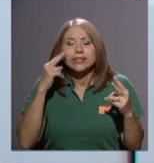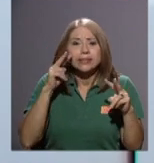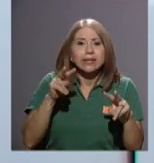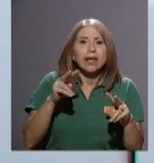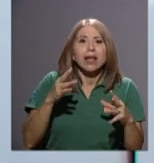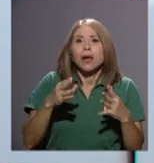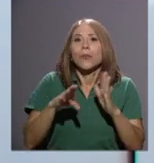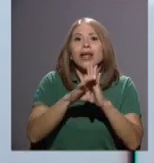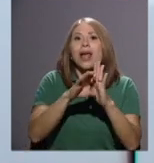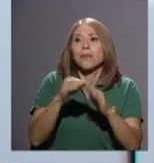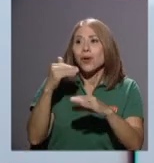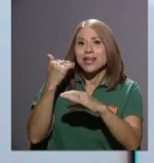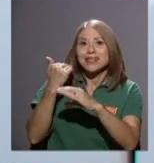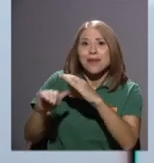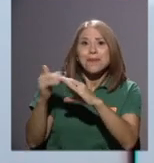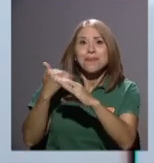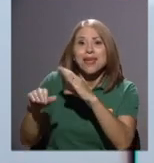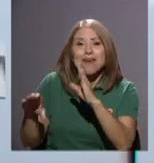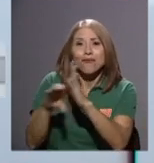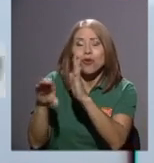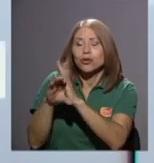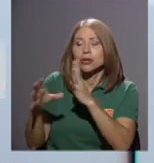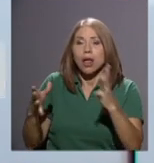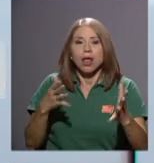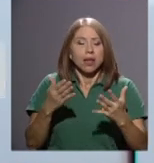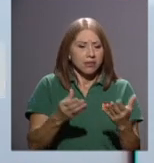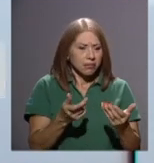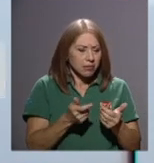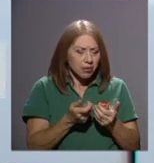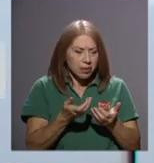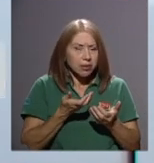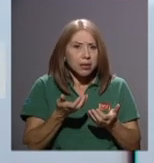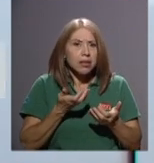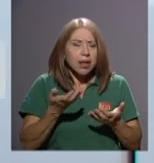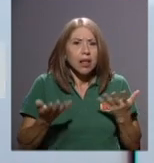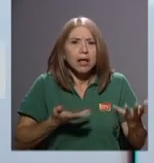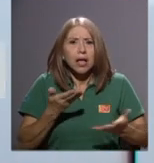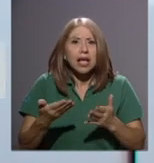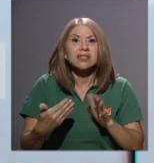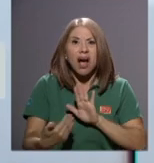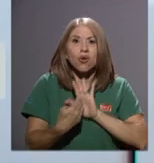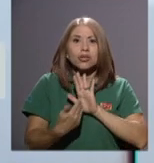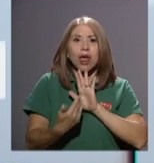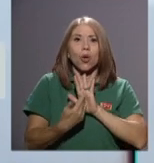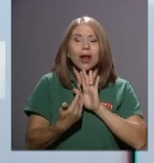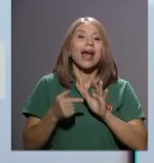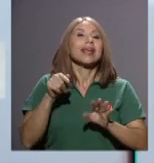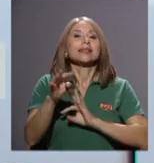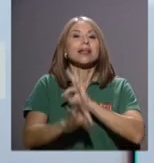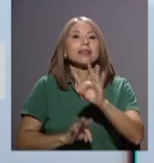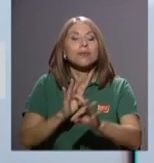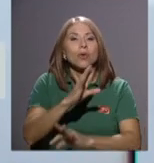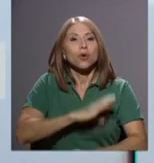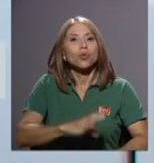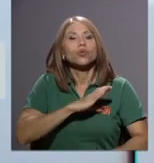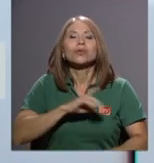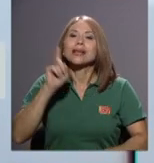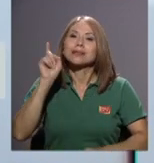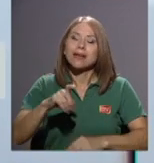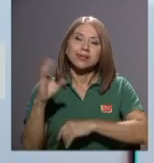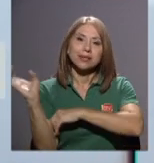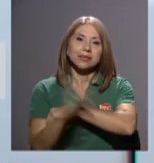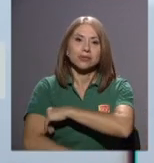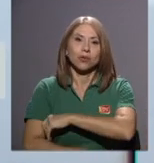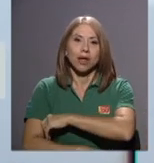se los envían de forma acosadora. Es una barbaridad eso. Entonces, ese tipo de conductas debe ser